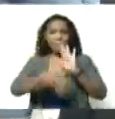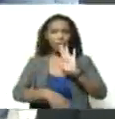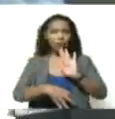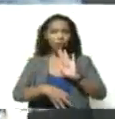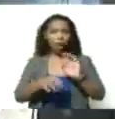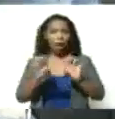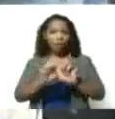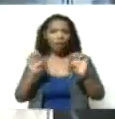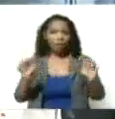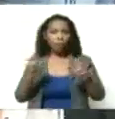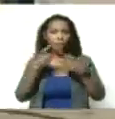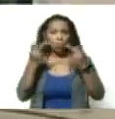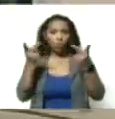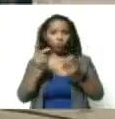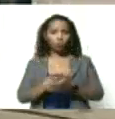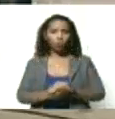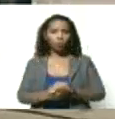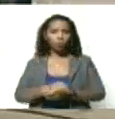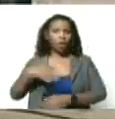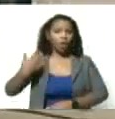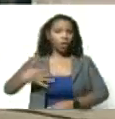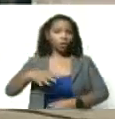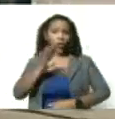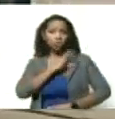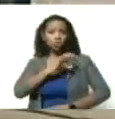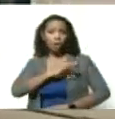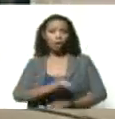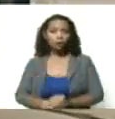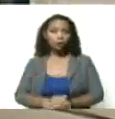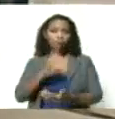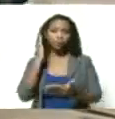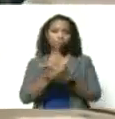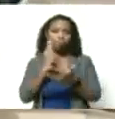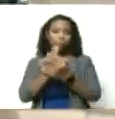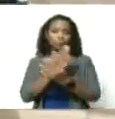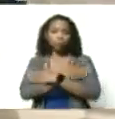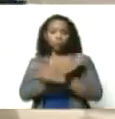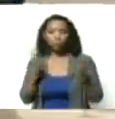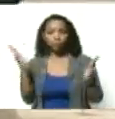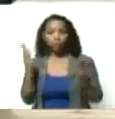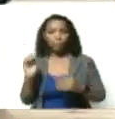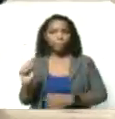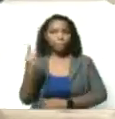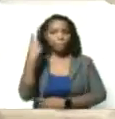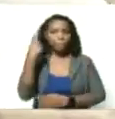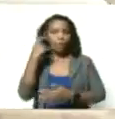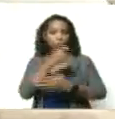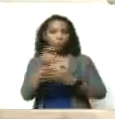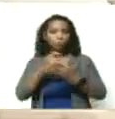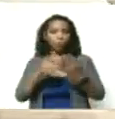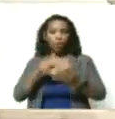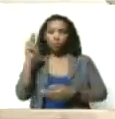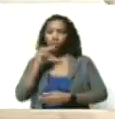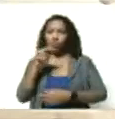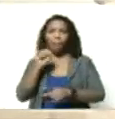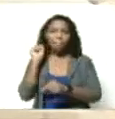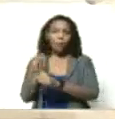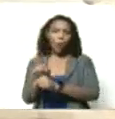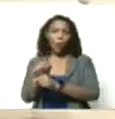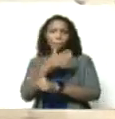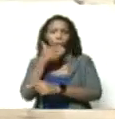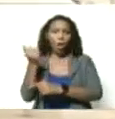de la educación pública, de los derechos sociales, siempre dispuesto a estar en la primera línea, nunca abandonó el